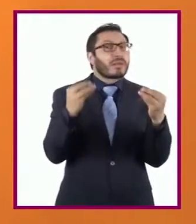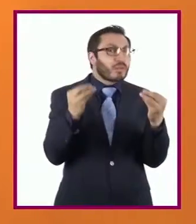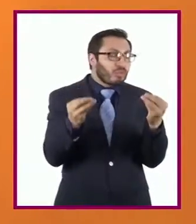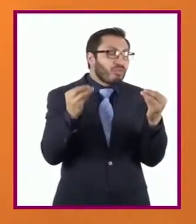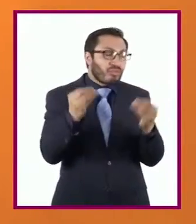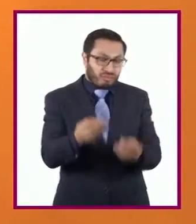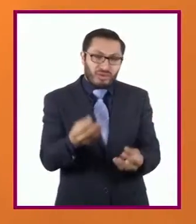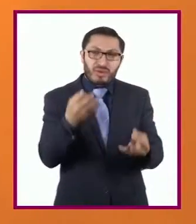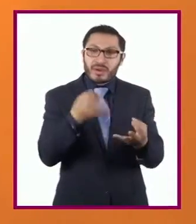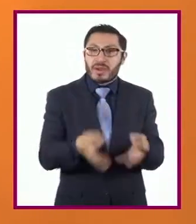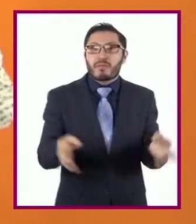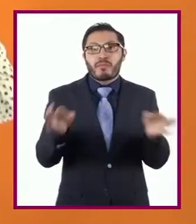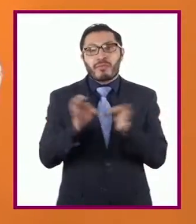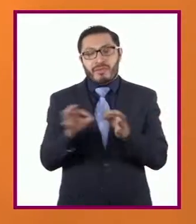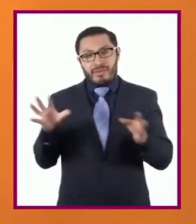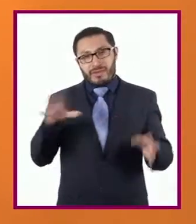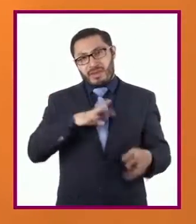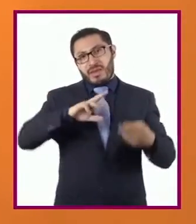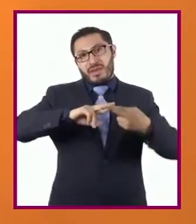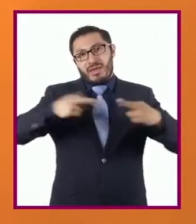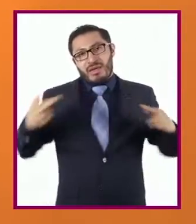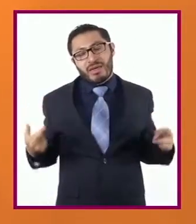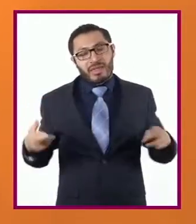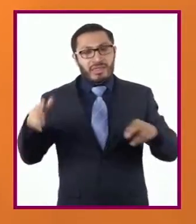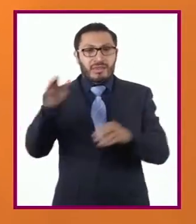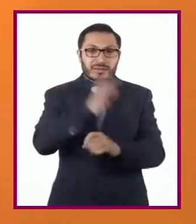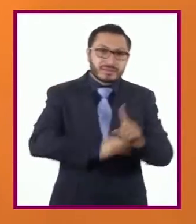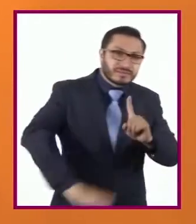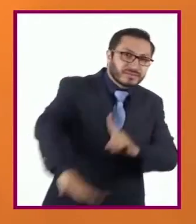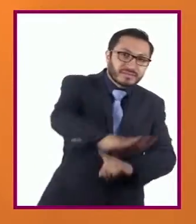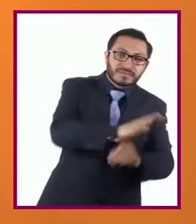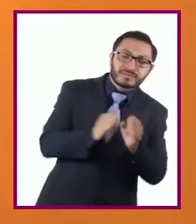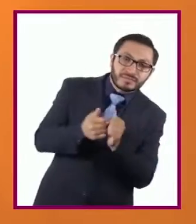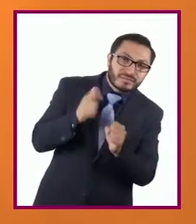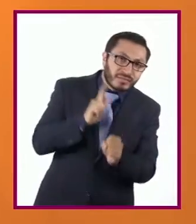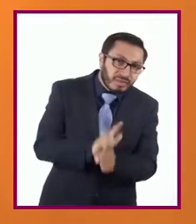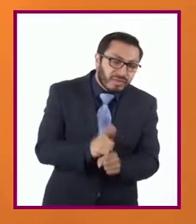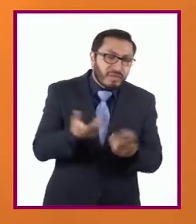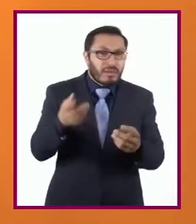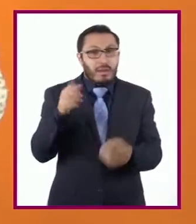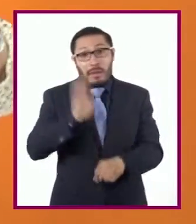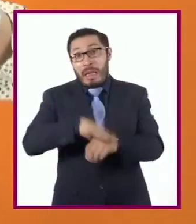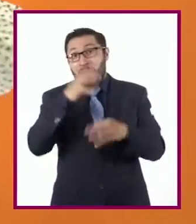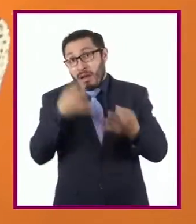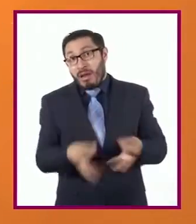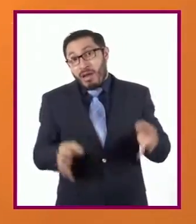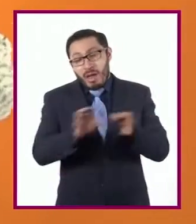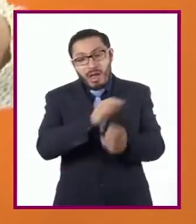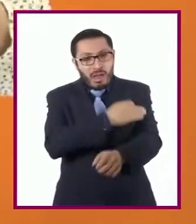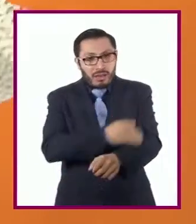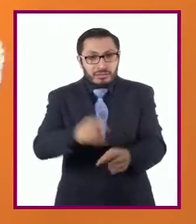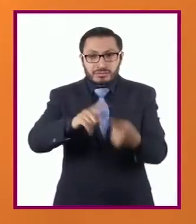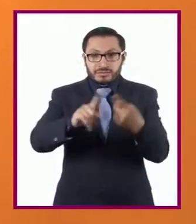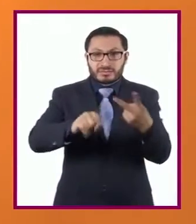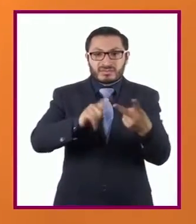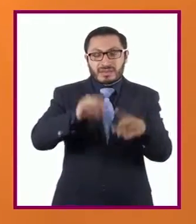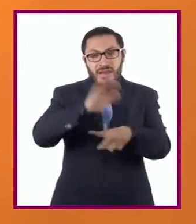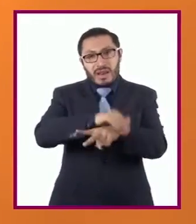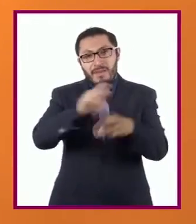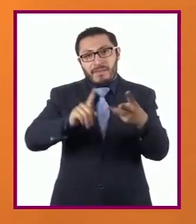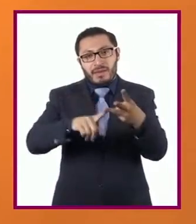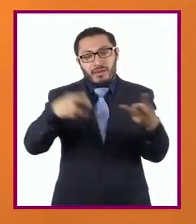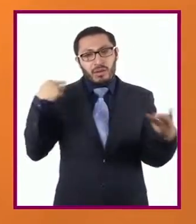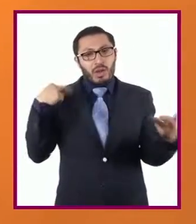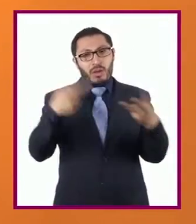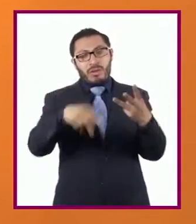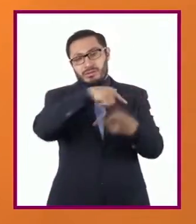siempre retroalimentación de nuestro ambiente social. El principal es la familia y después los grupos de amigos, maestros,